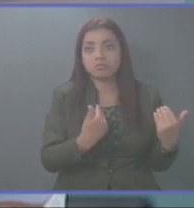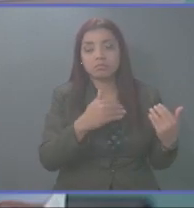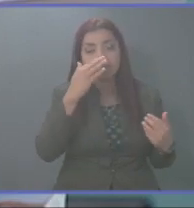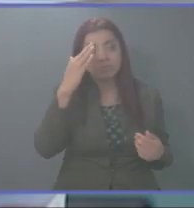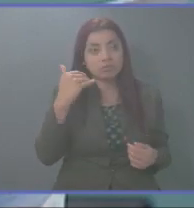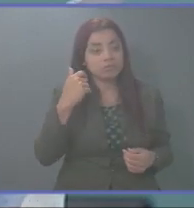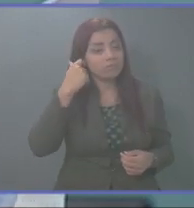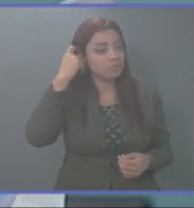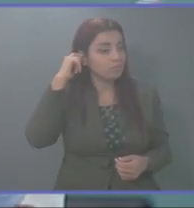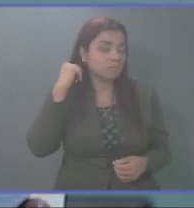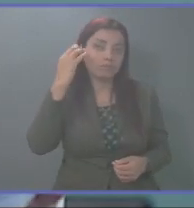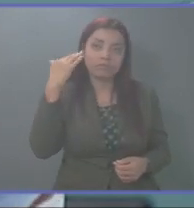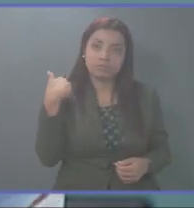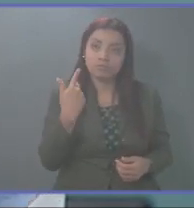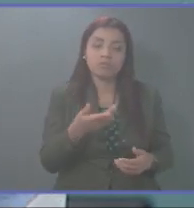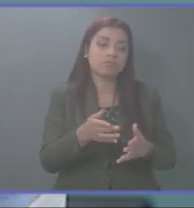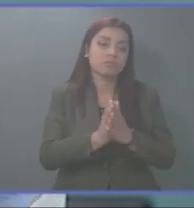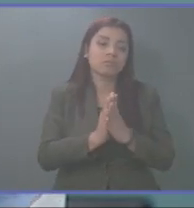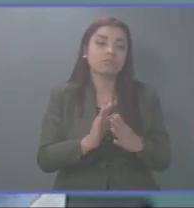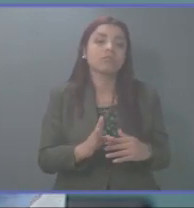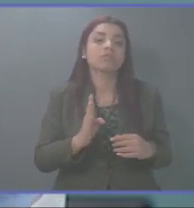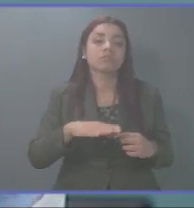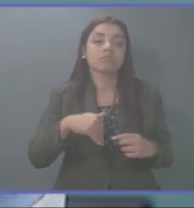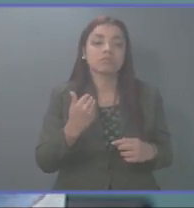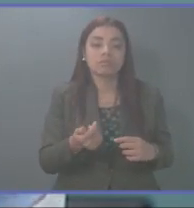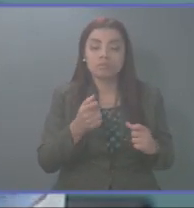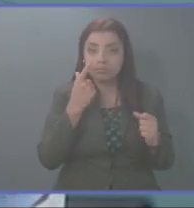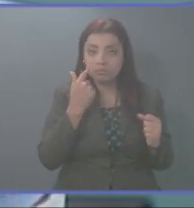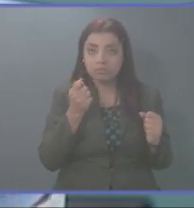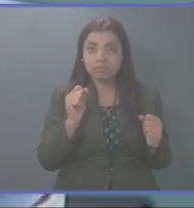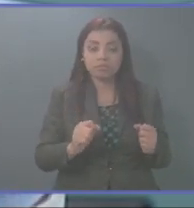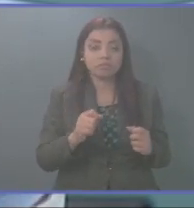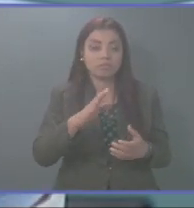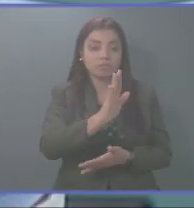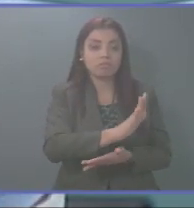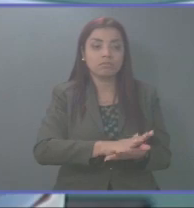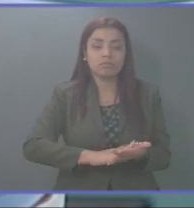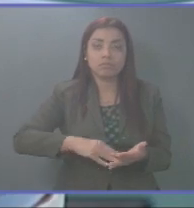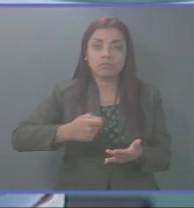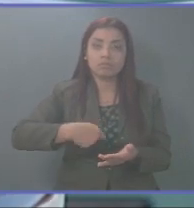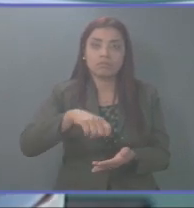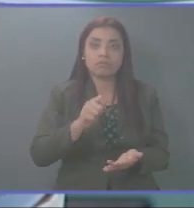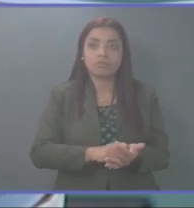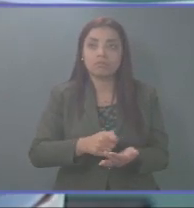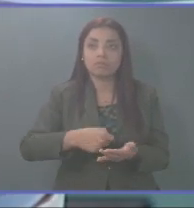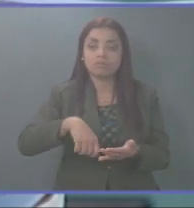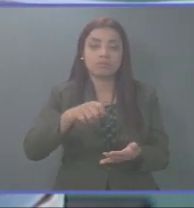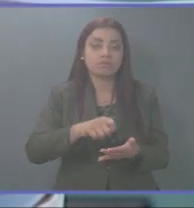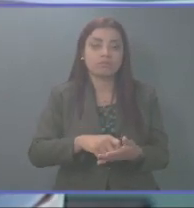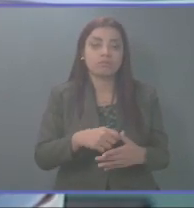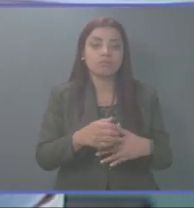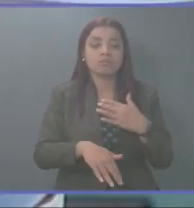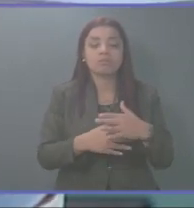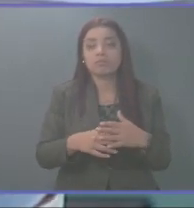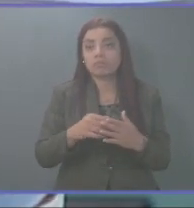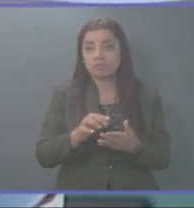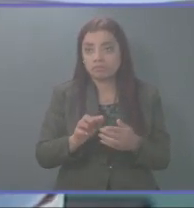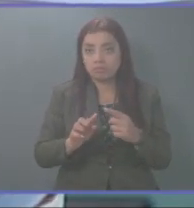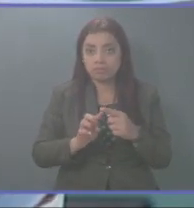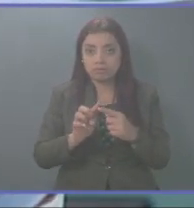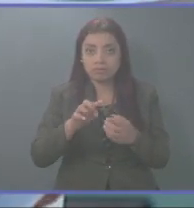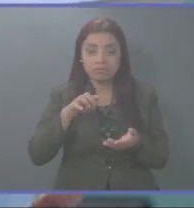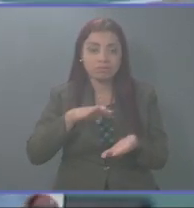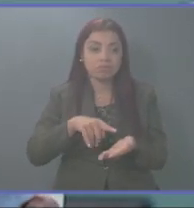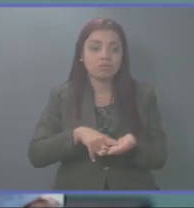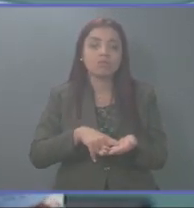o al ciudadano solicitante. Luego, se deberá imprimir y firmar o, en caso que no pueda firmar, dejará su huella en dicho formulario.